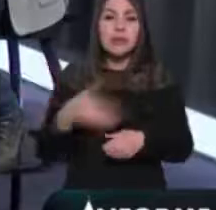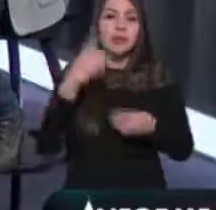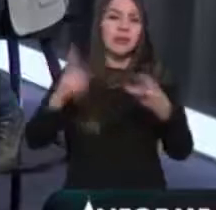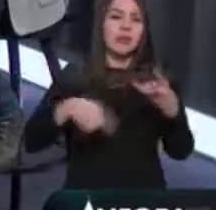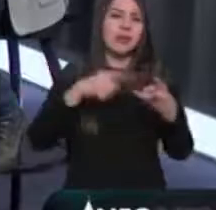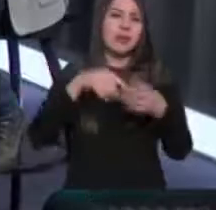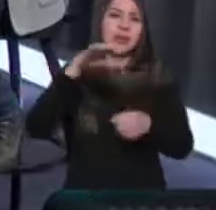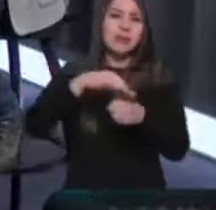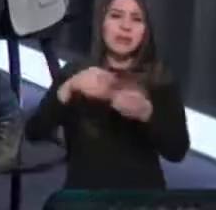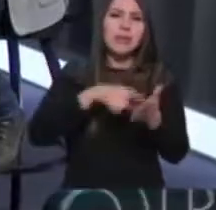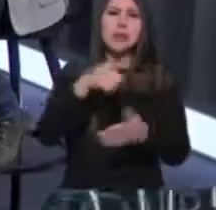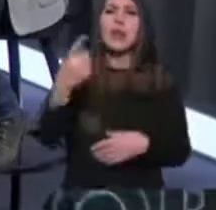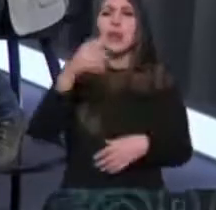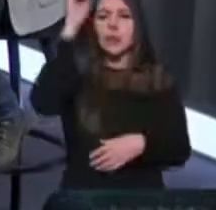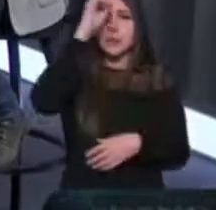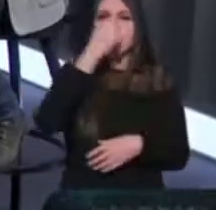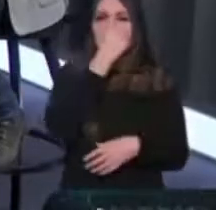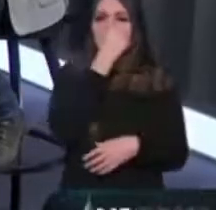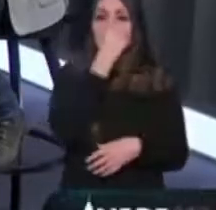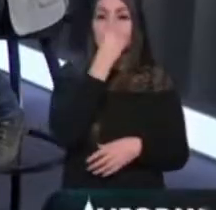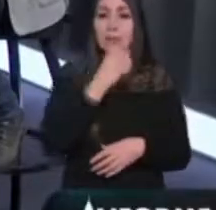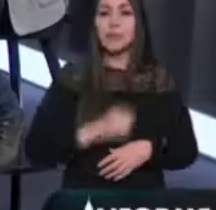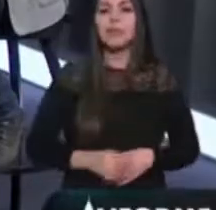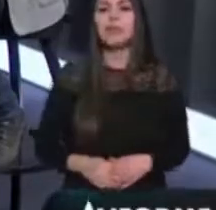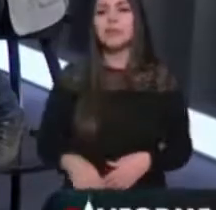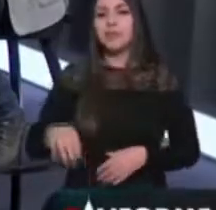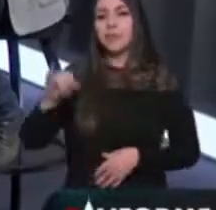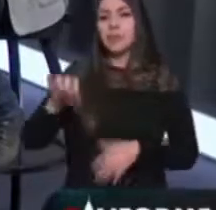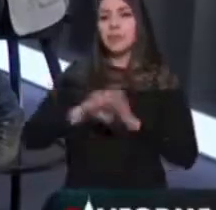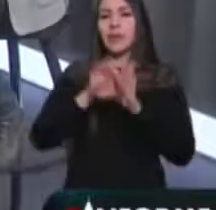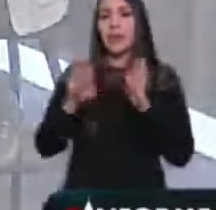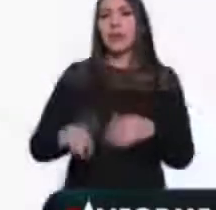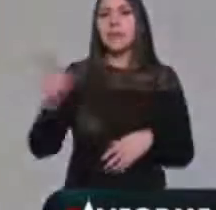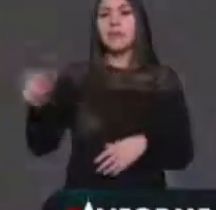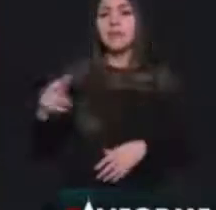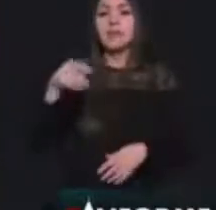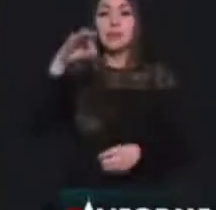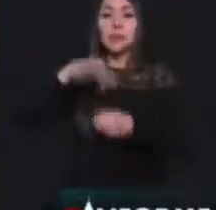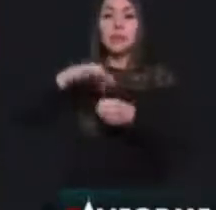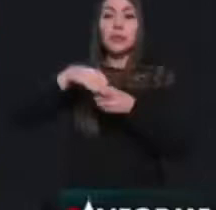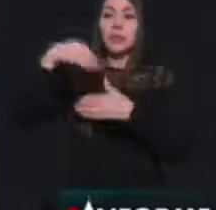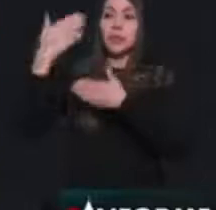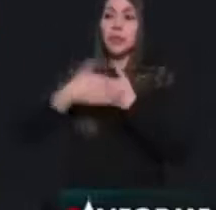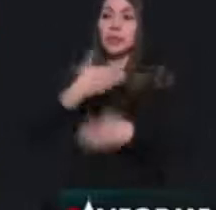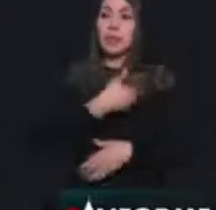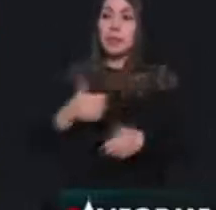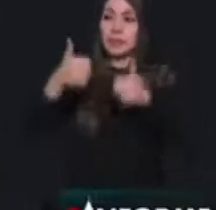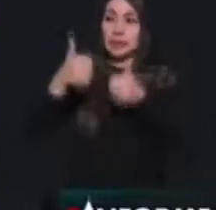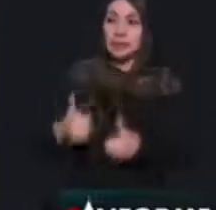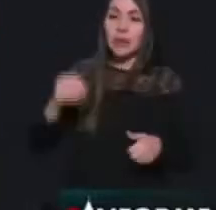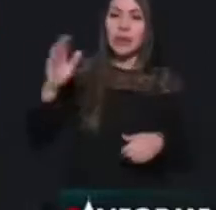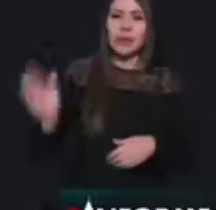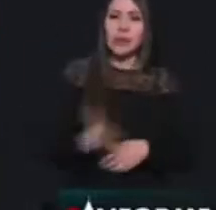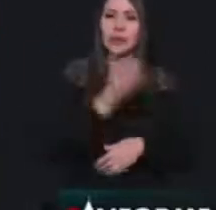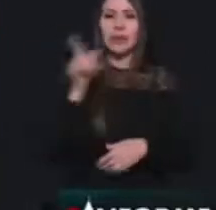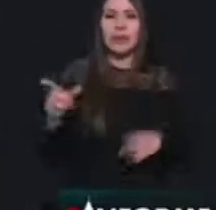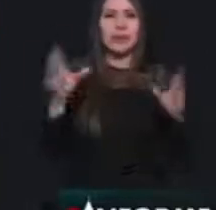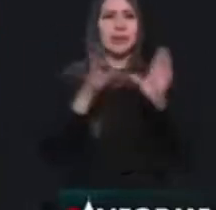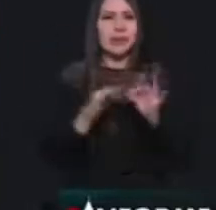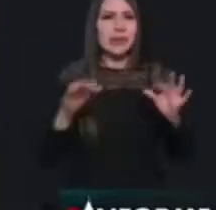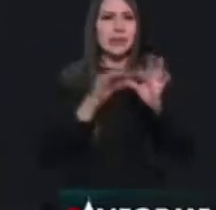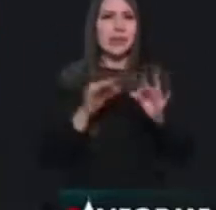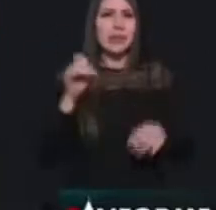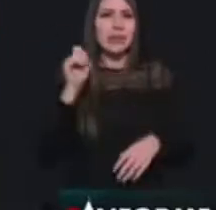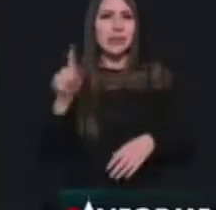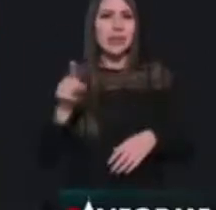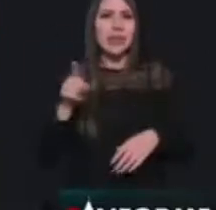Aquí, por ejemplo, la revocación de mandato, ¿no? La narrativa que se está manejando mediáticamente de la revocación de mandato es como